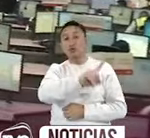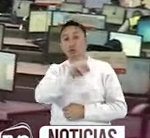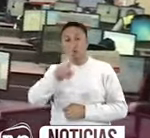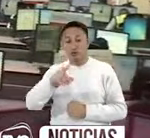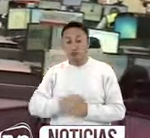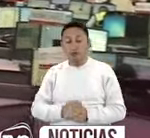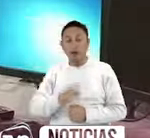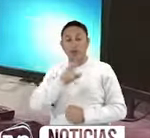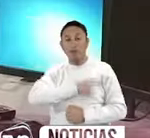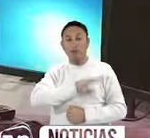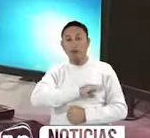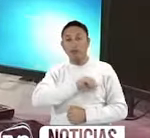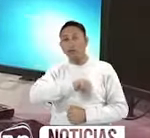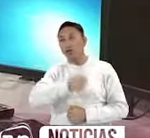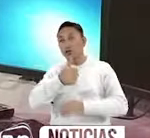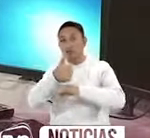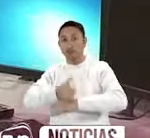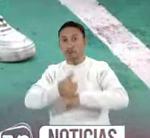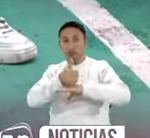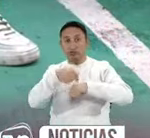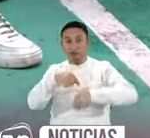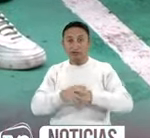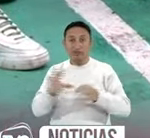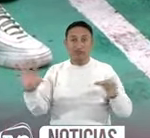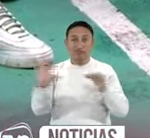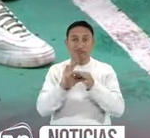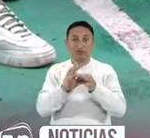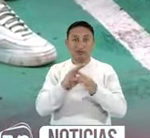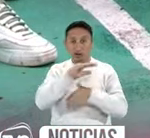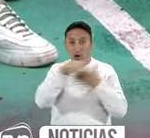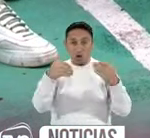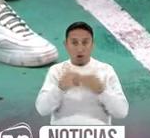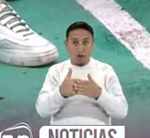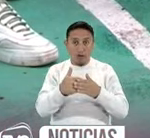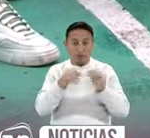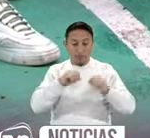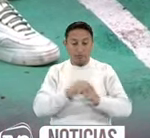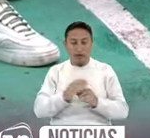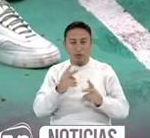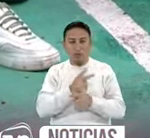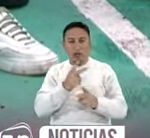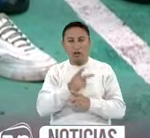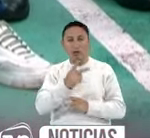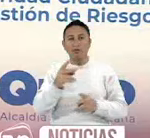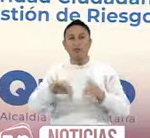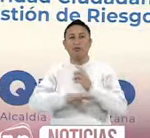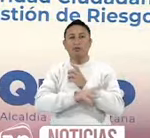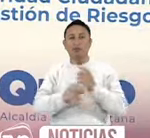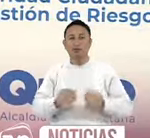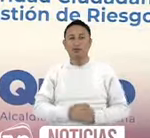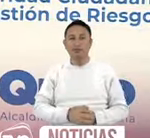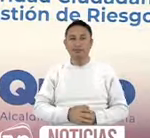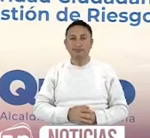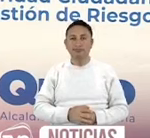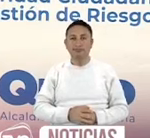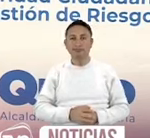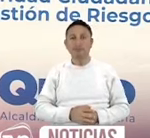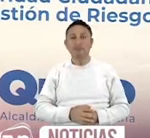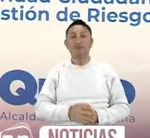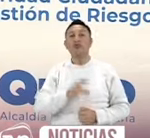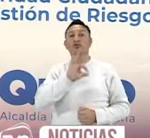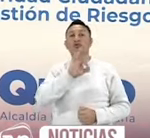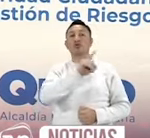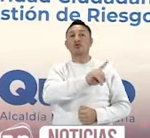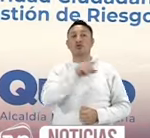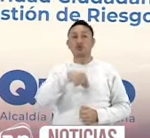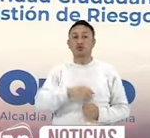otras entidades estén conectados entre sí para la prevención de los delitos. Por parte de lo que es el ECU 911, cerca de